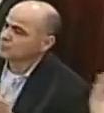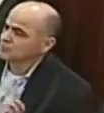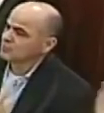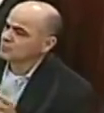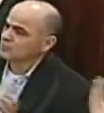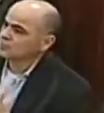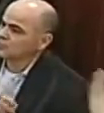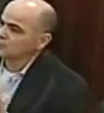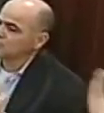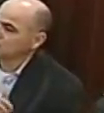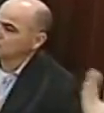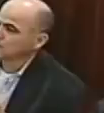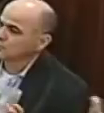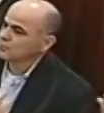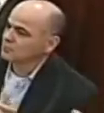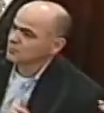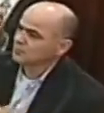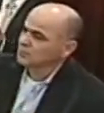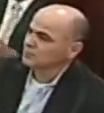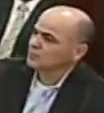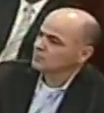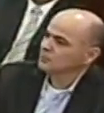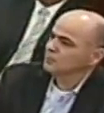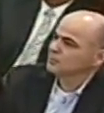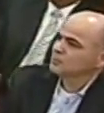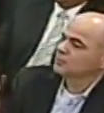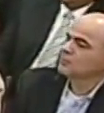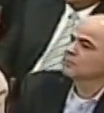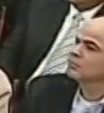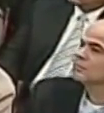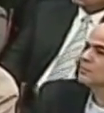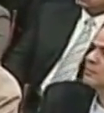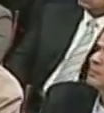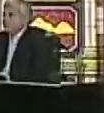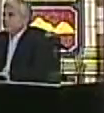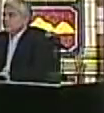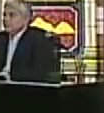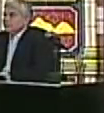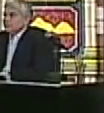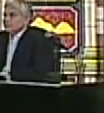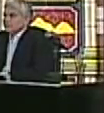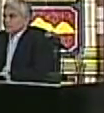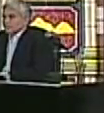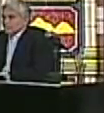Y pido el apoyo de la inmensa mayoría del pueblo venezolano, que quiere paz.